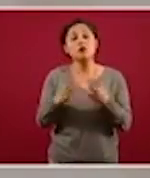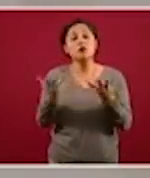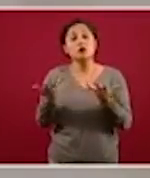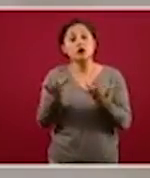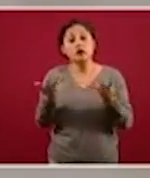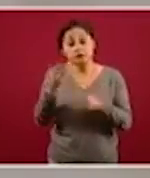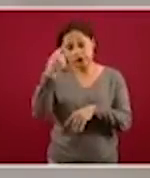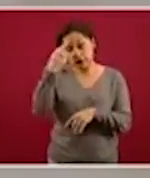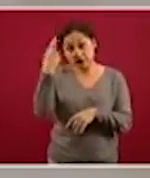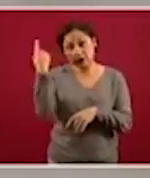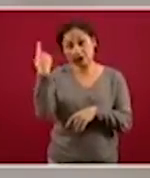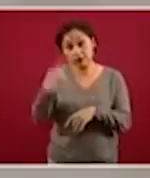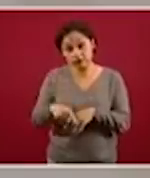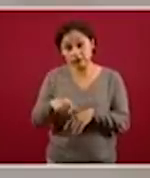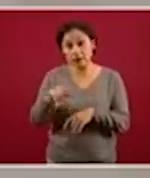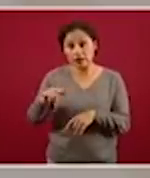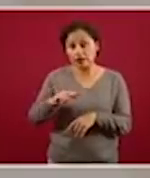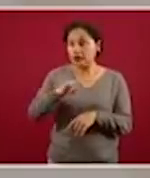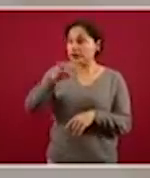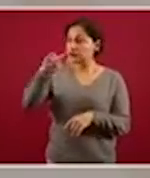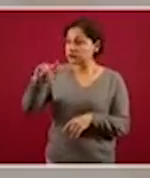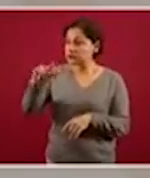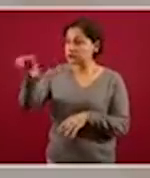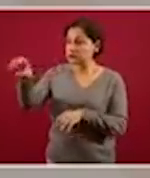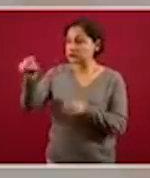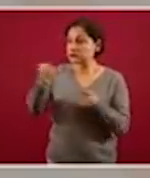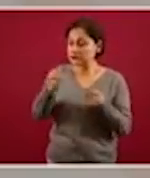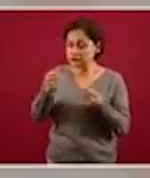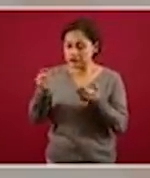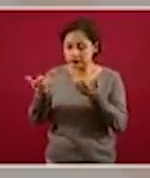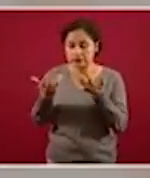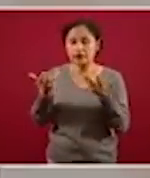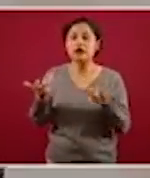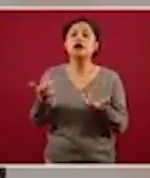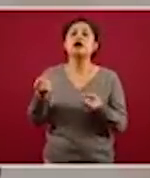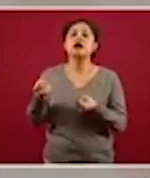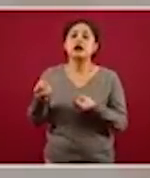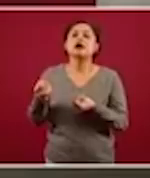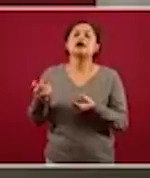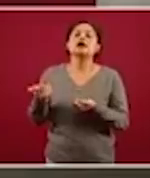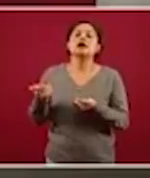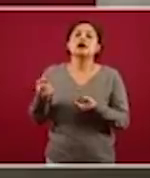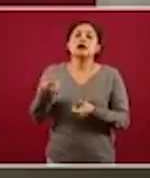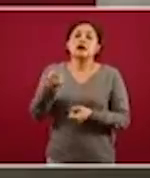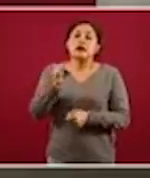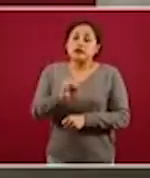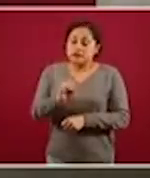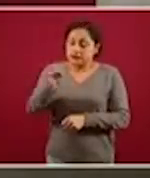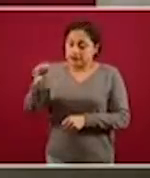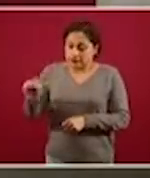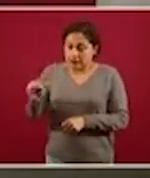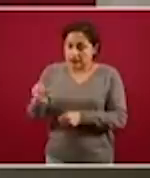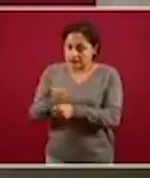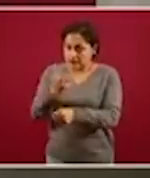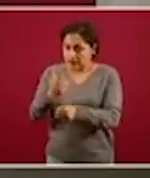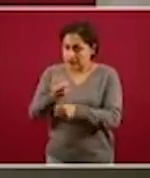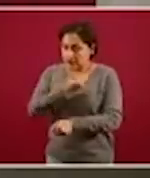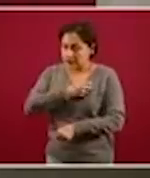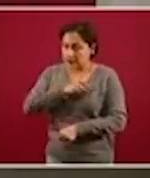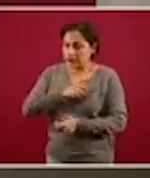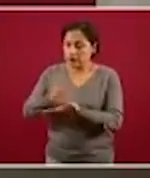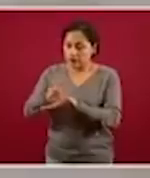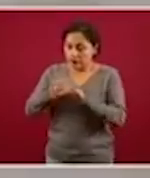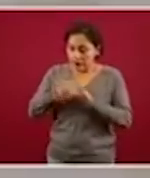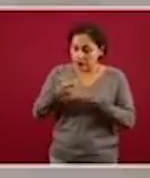intervención de la Fuerza Aérea y el generoso apoyo de la Secretaría de Salud para ir allá. Además hay que trasladarla del punto en el que está, que es